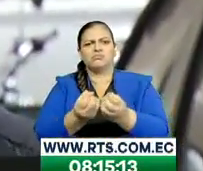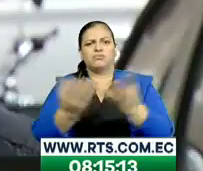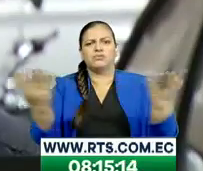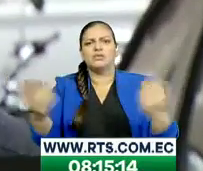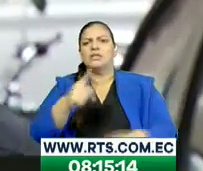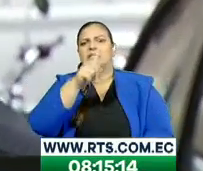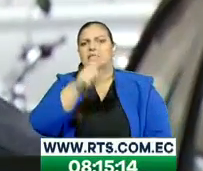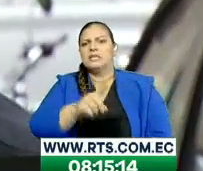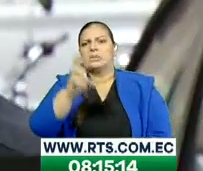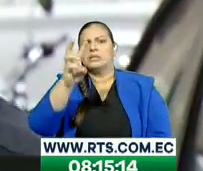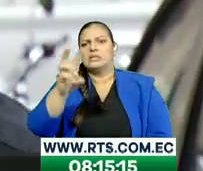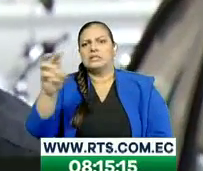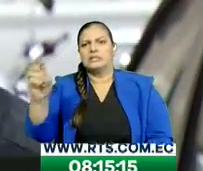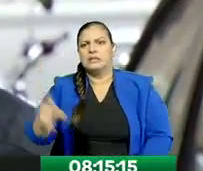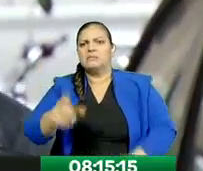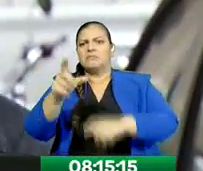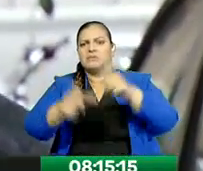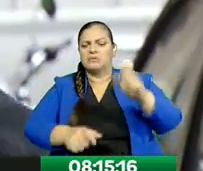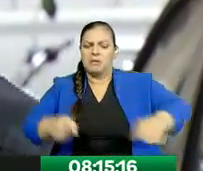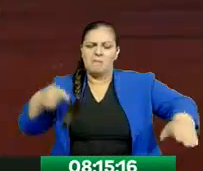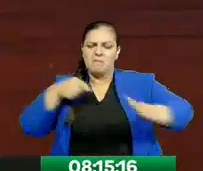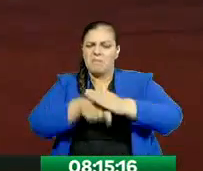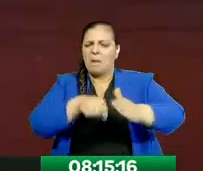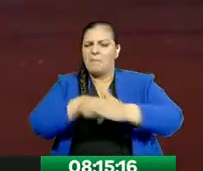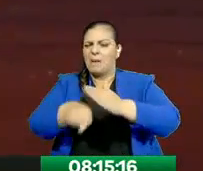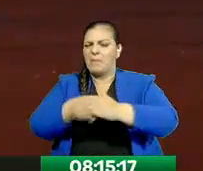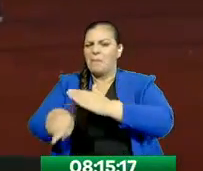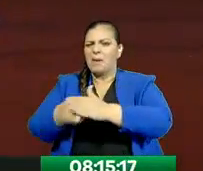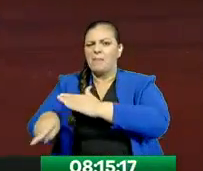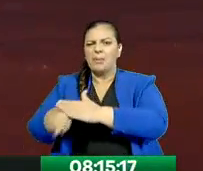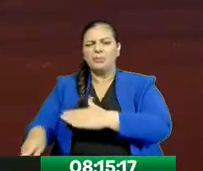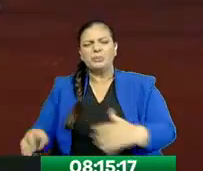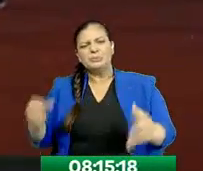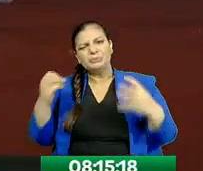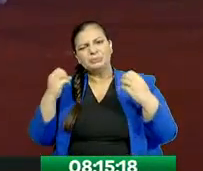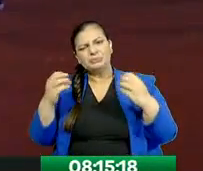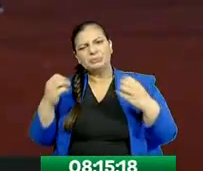técnico en lo que son cifras relacionadas a muertes violentas. Informó José Morales.